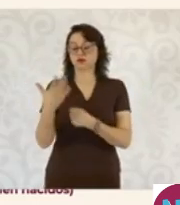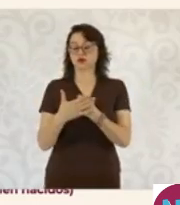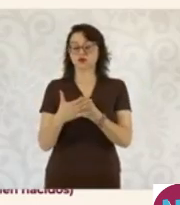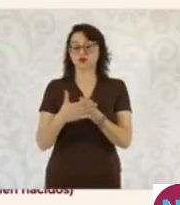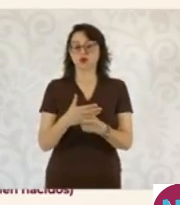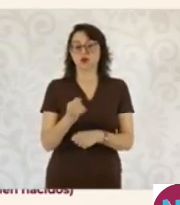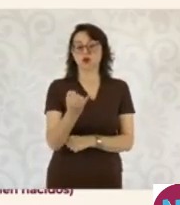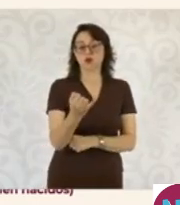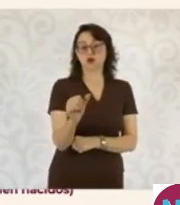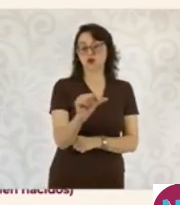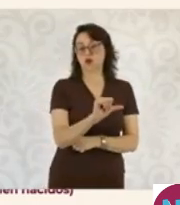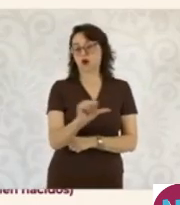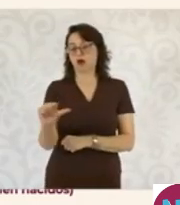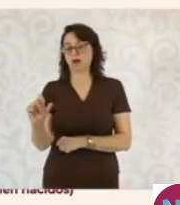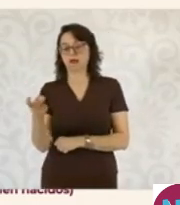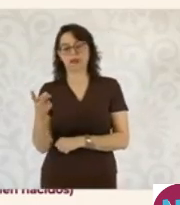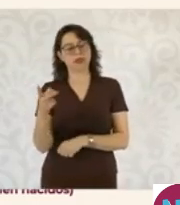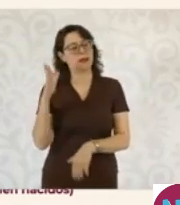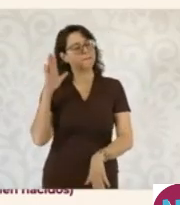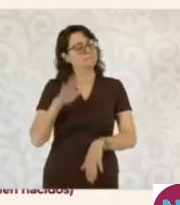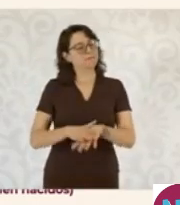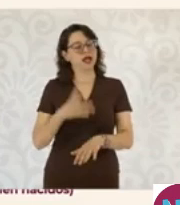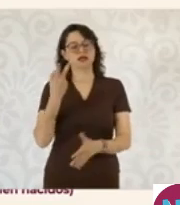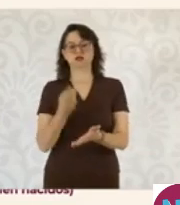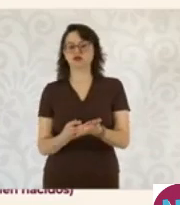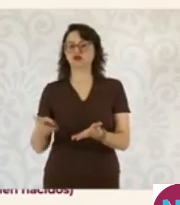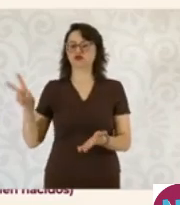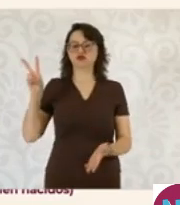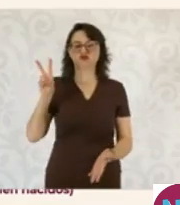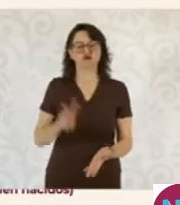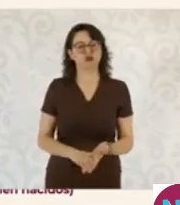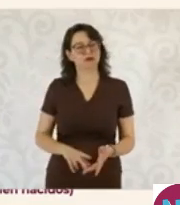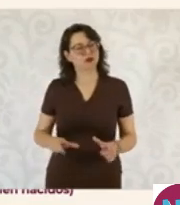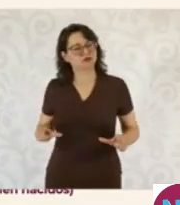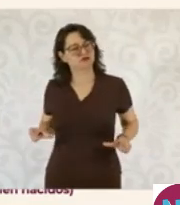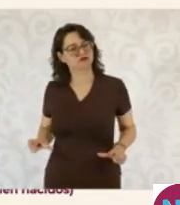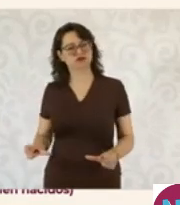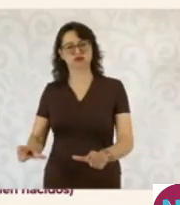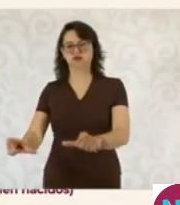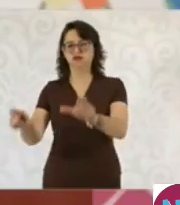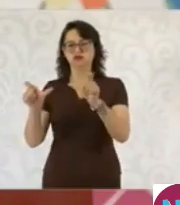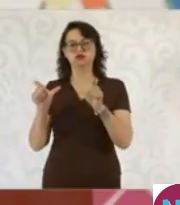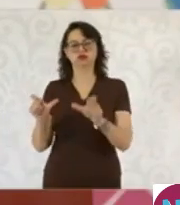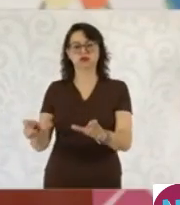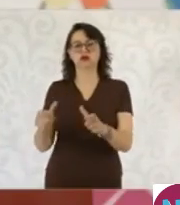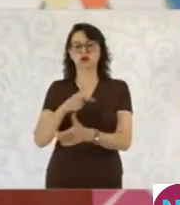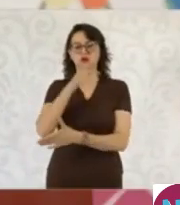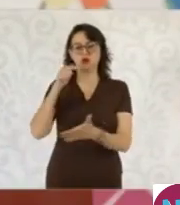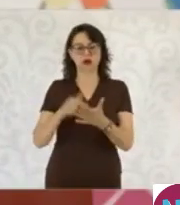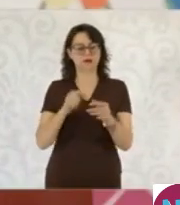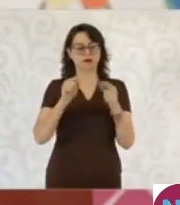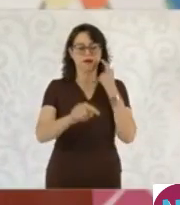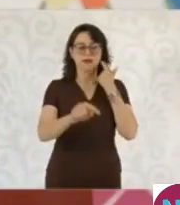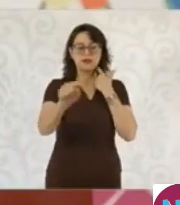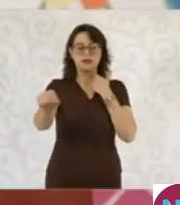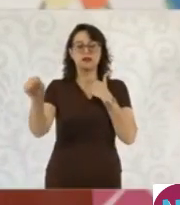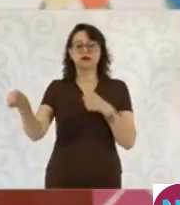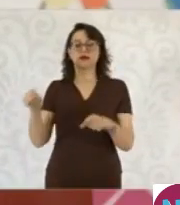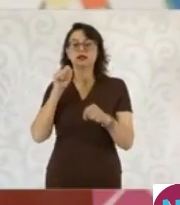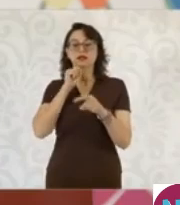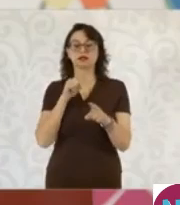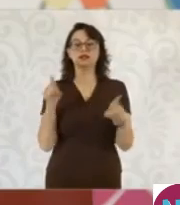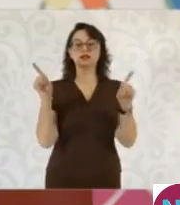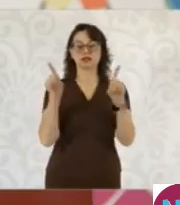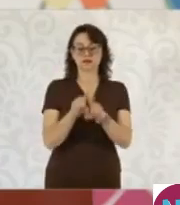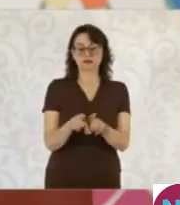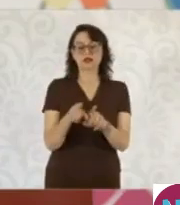se intensificarán las acciones en áreas con presencia de casos y riesgo, también la